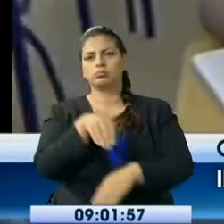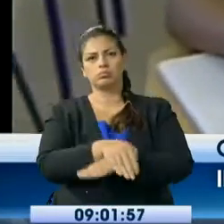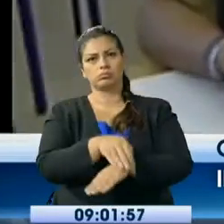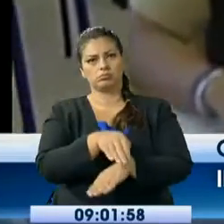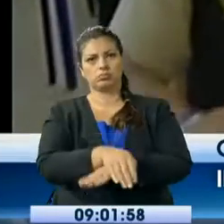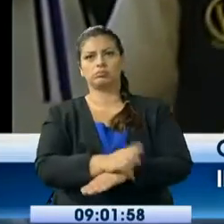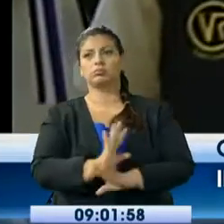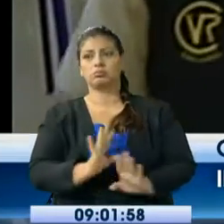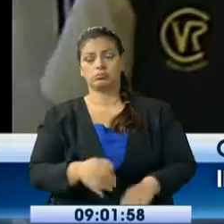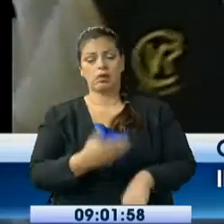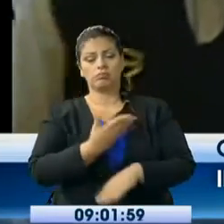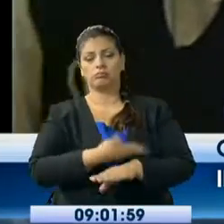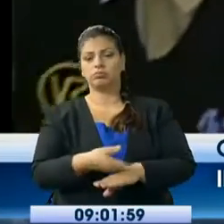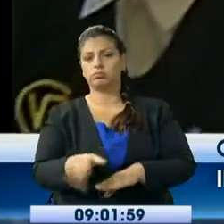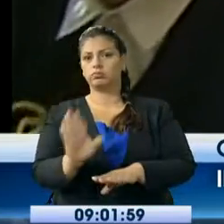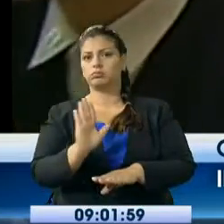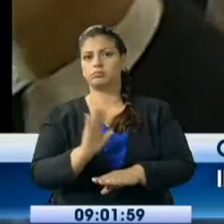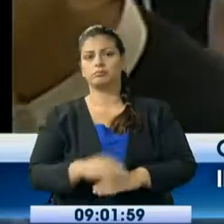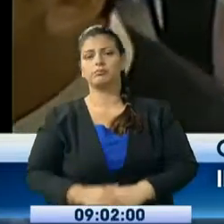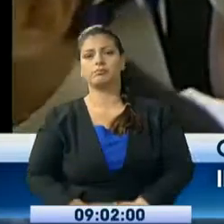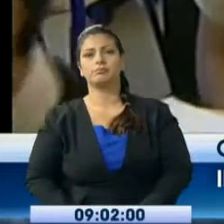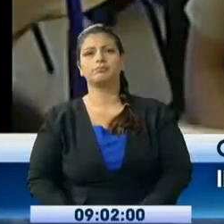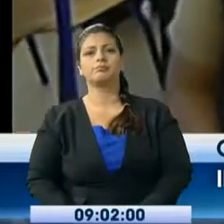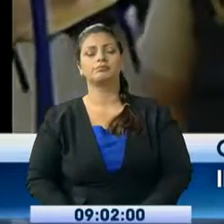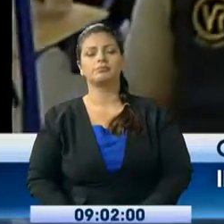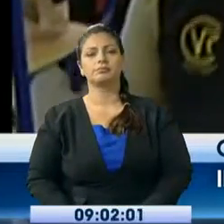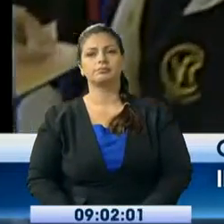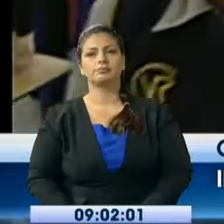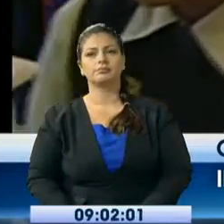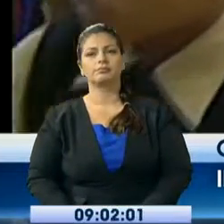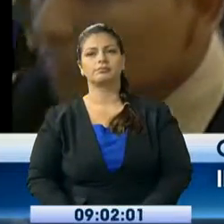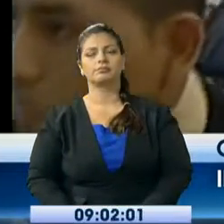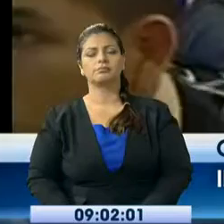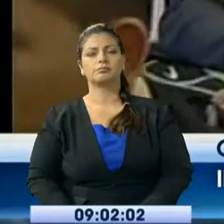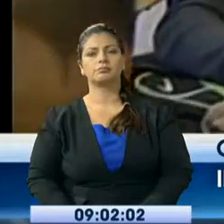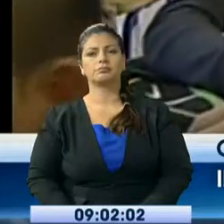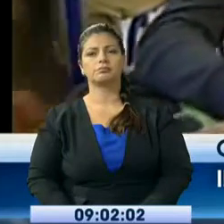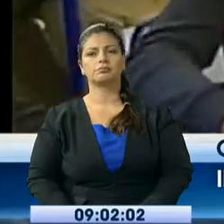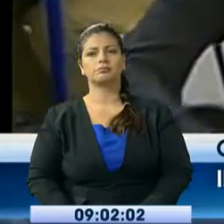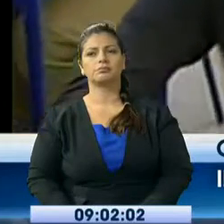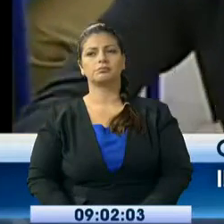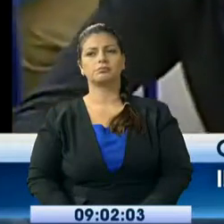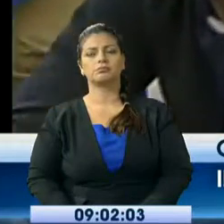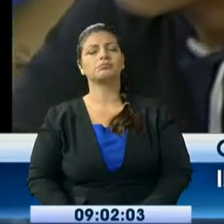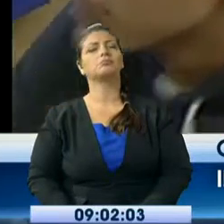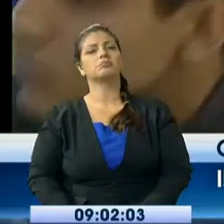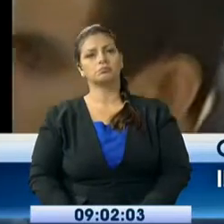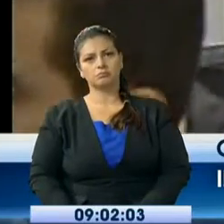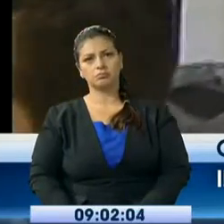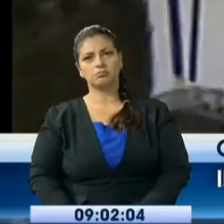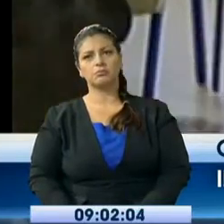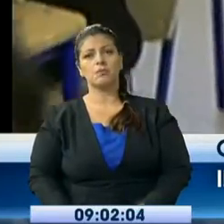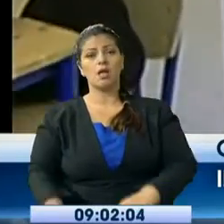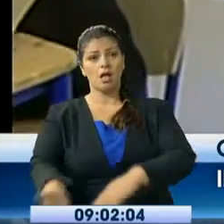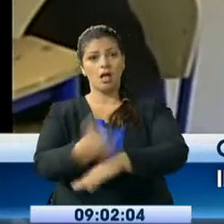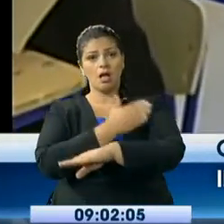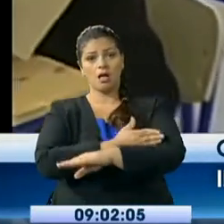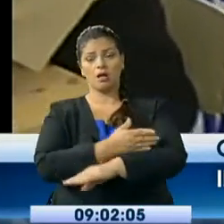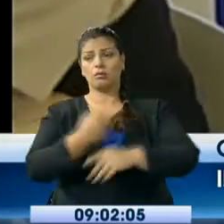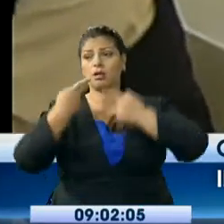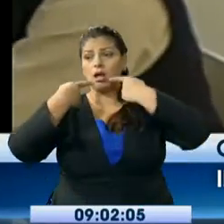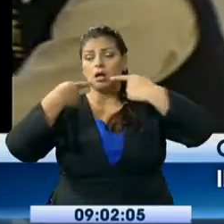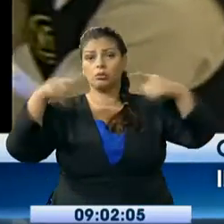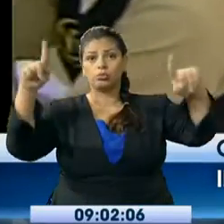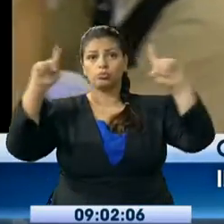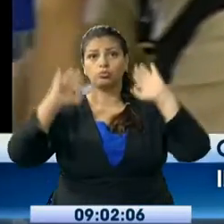jornada completa. Solamente si por motivo de fuerza mayor se comunicó que de pronto es jornada parcial, los estudiantes podrán